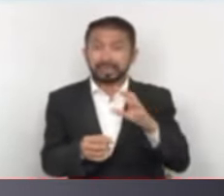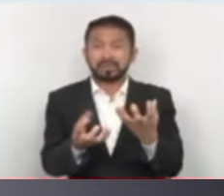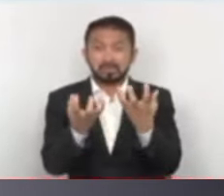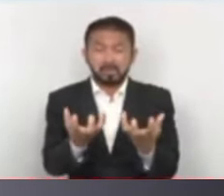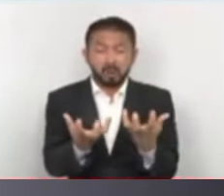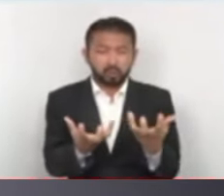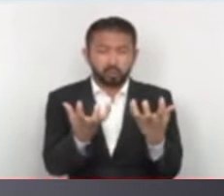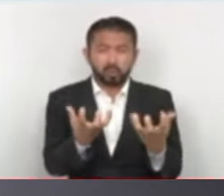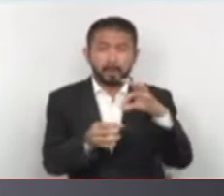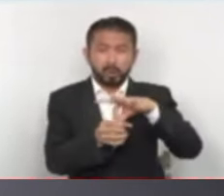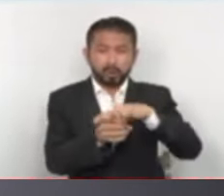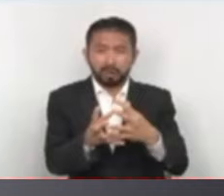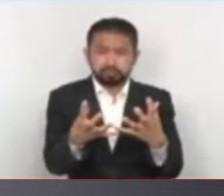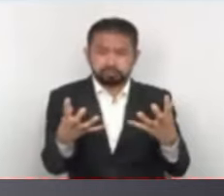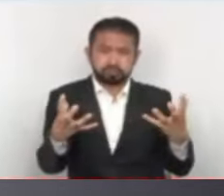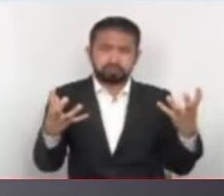votan,